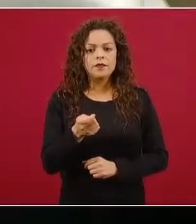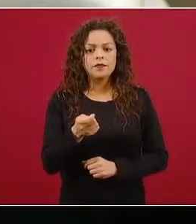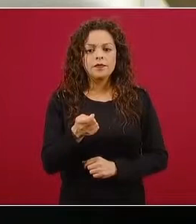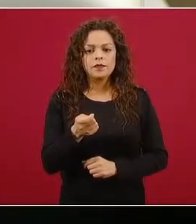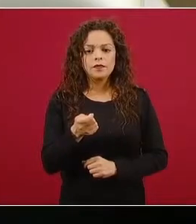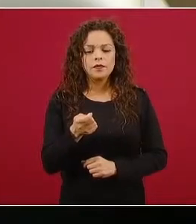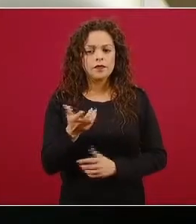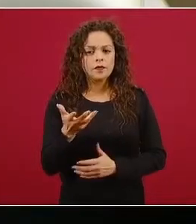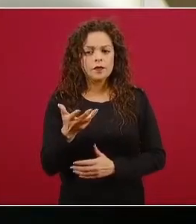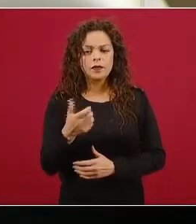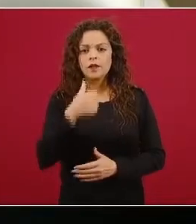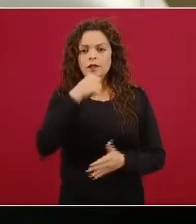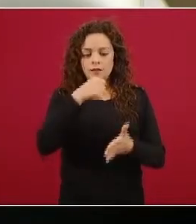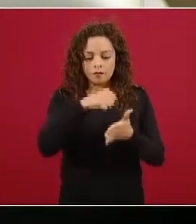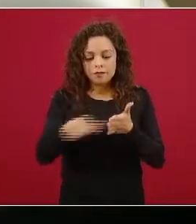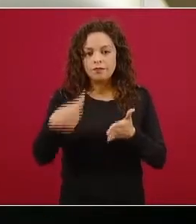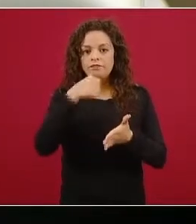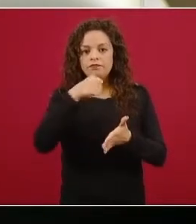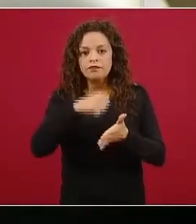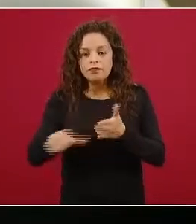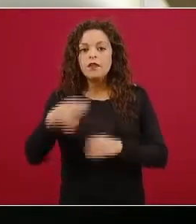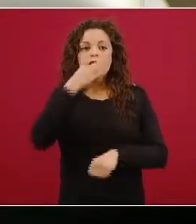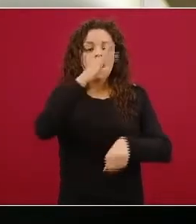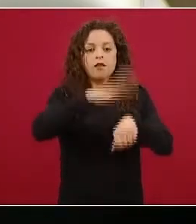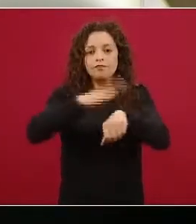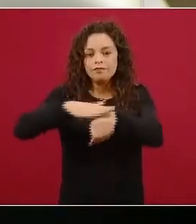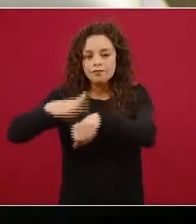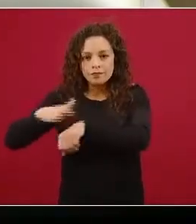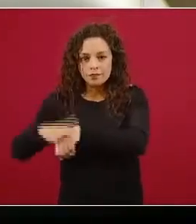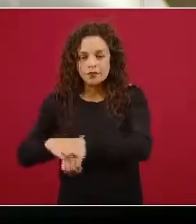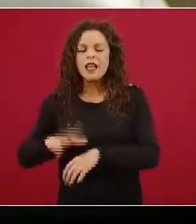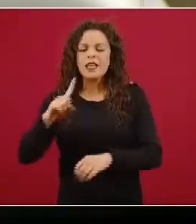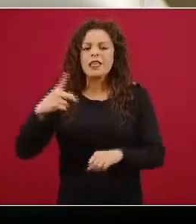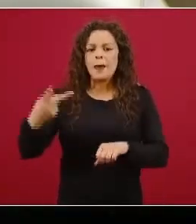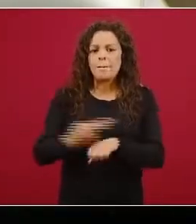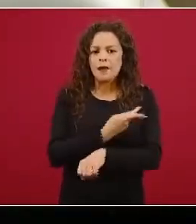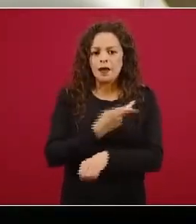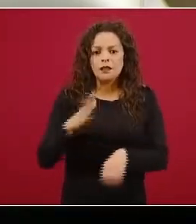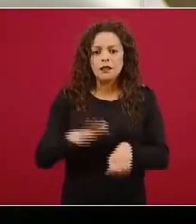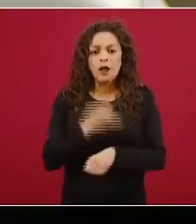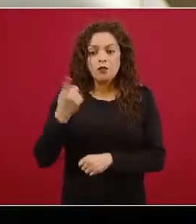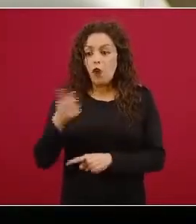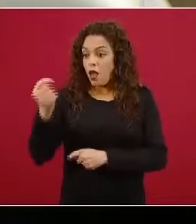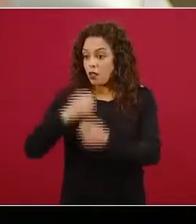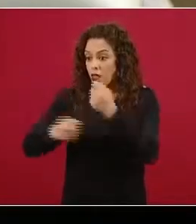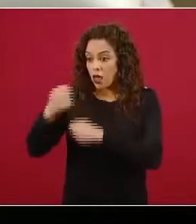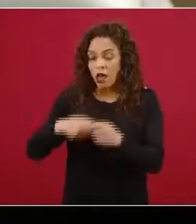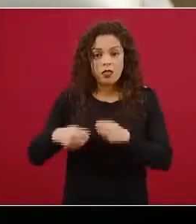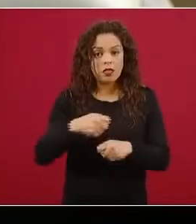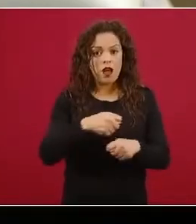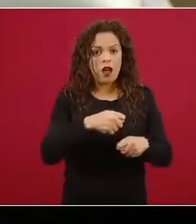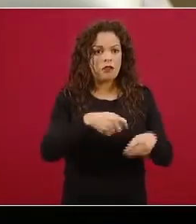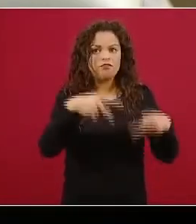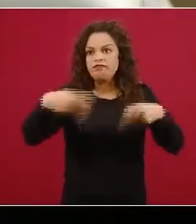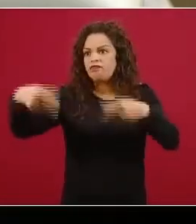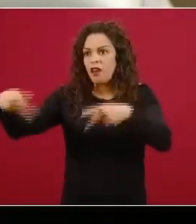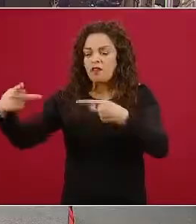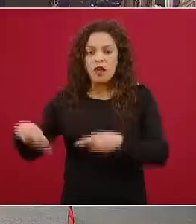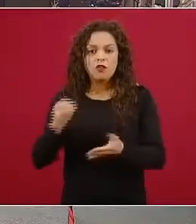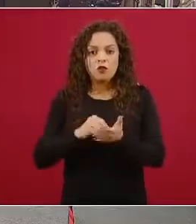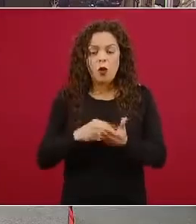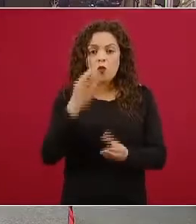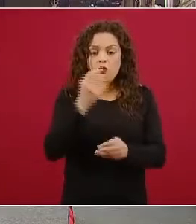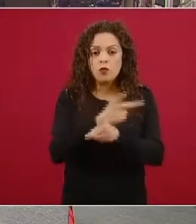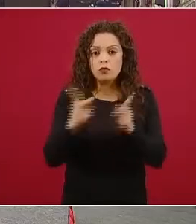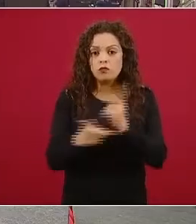etiquetado de advertencia. ¿Qué va a pasar? Porque todavía se ven en las tiendas, en los supermercados, muchos productos que todavía no